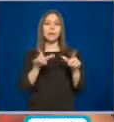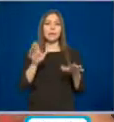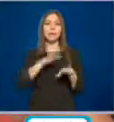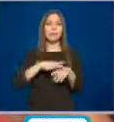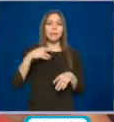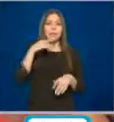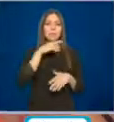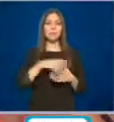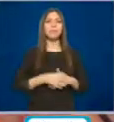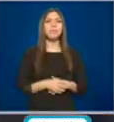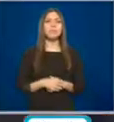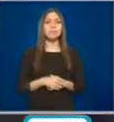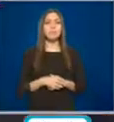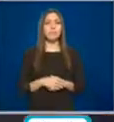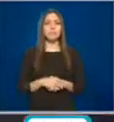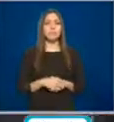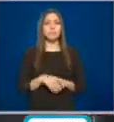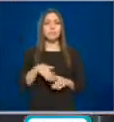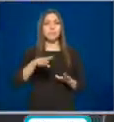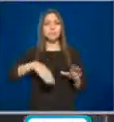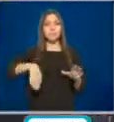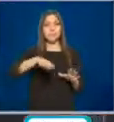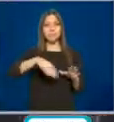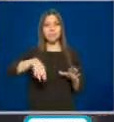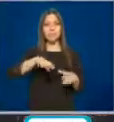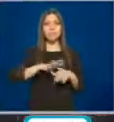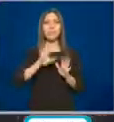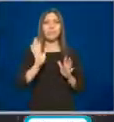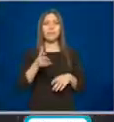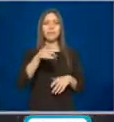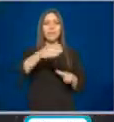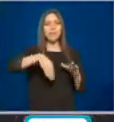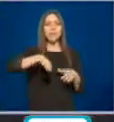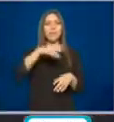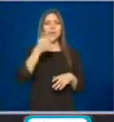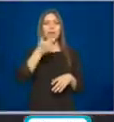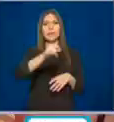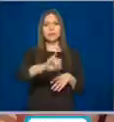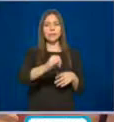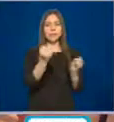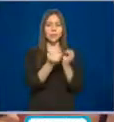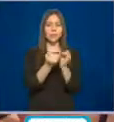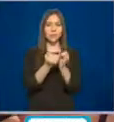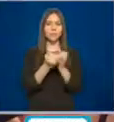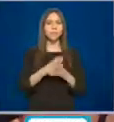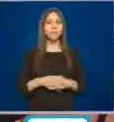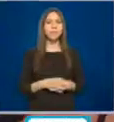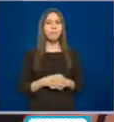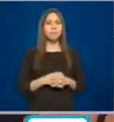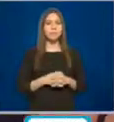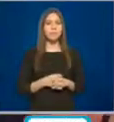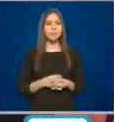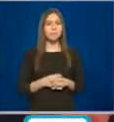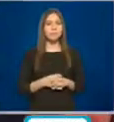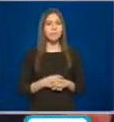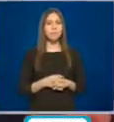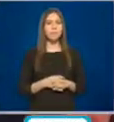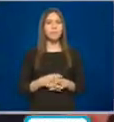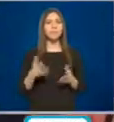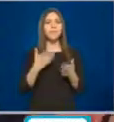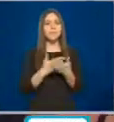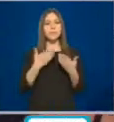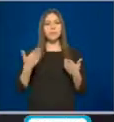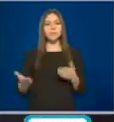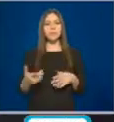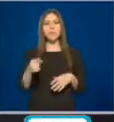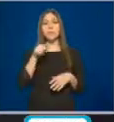Acá. comida. Ahí está. Eso. Sí, estoy Para móvele, que vaya compañero, aquí por le- favorcito, para que sí. se vaya Aquí lo sazonando. tenemos. Exactamente. Ahora, lo que vamos a hacer, les explico